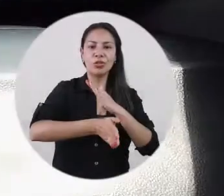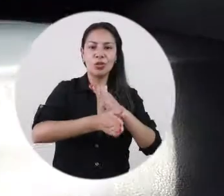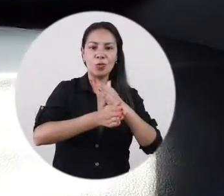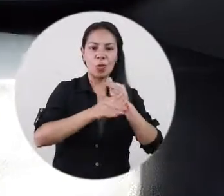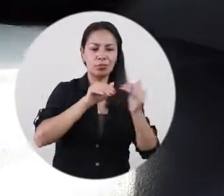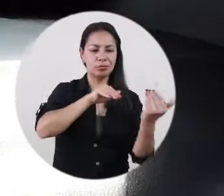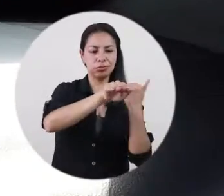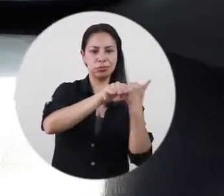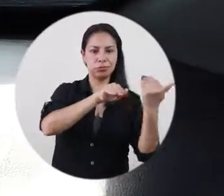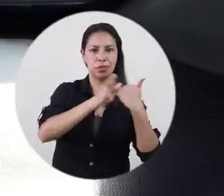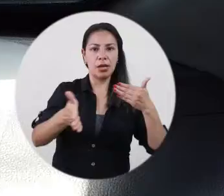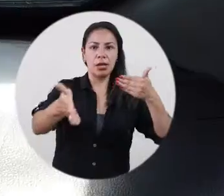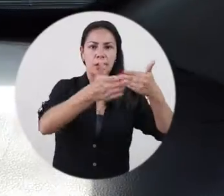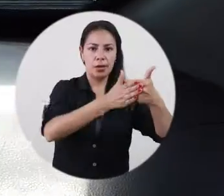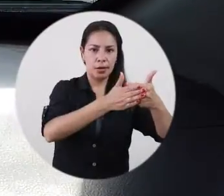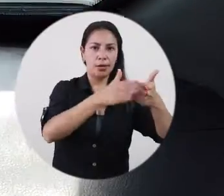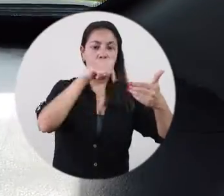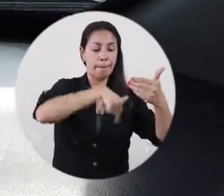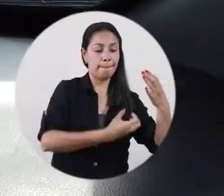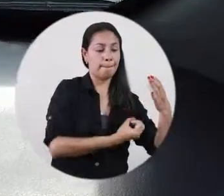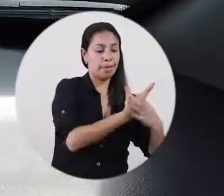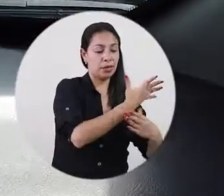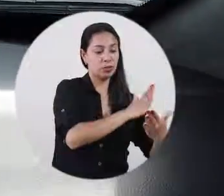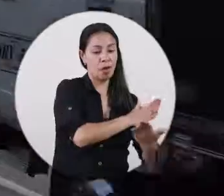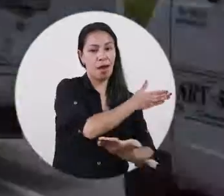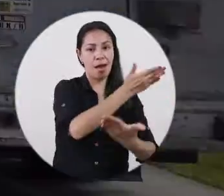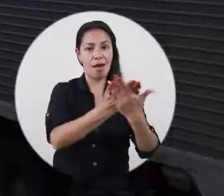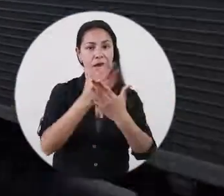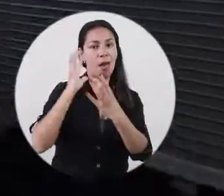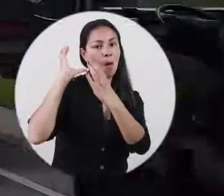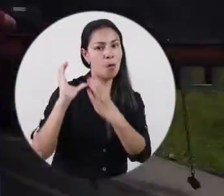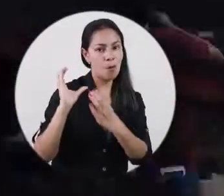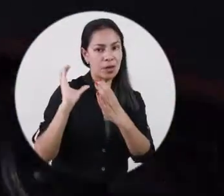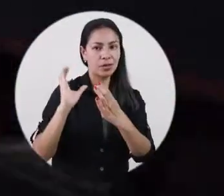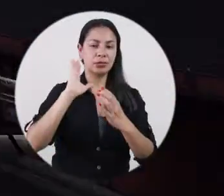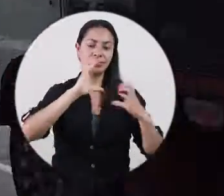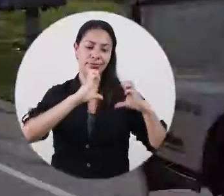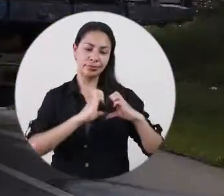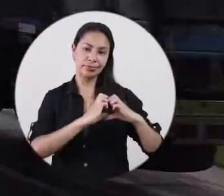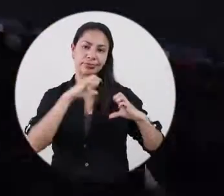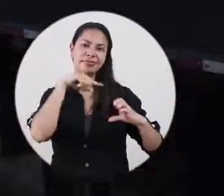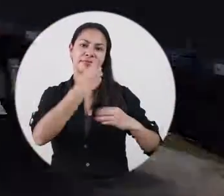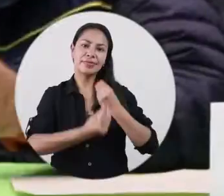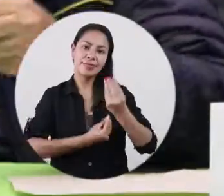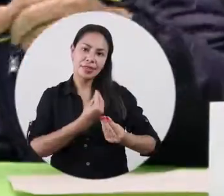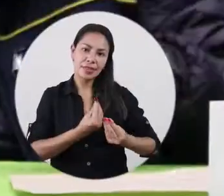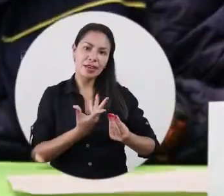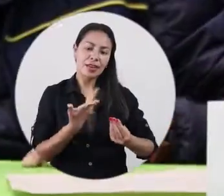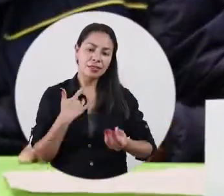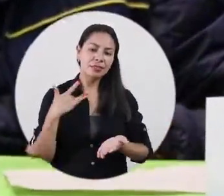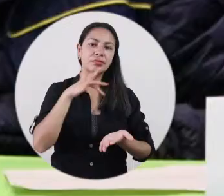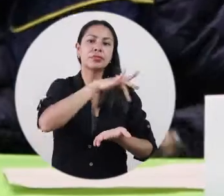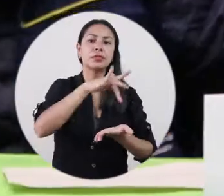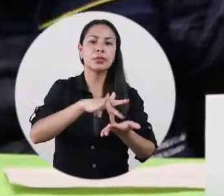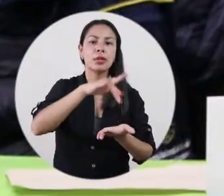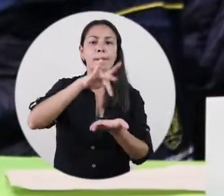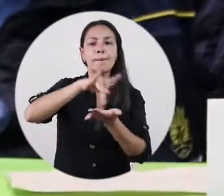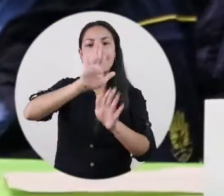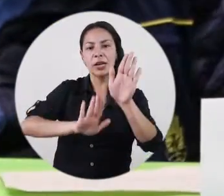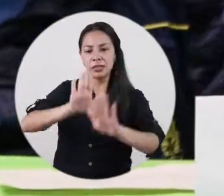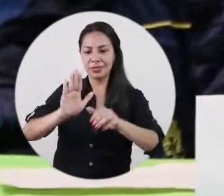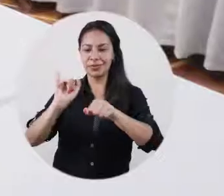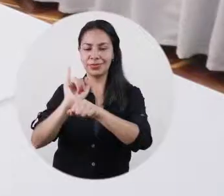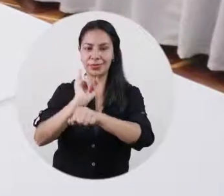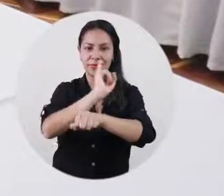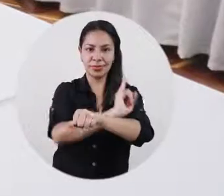debido a la prolongación del bloqueo en la vía panamericana que comunica a pasto con popayán el gobernador camilo romero encabezó el puesto de mando unificado